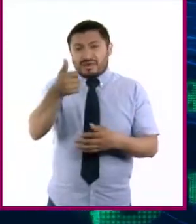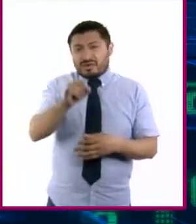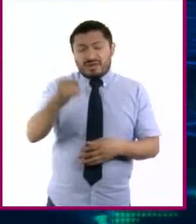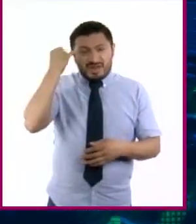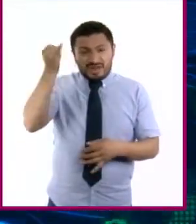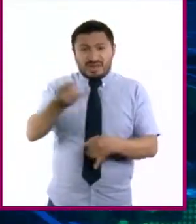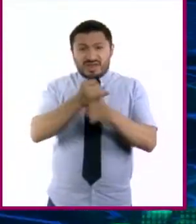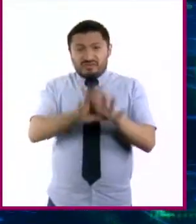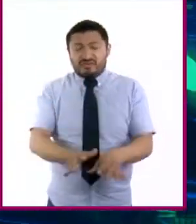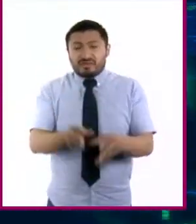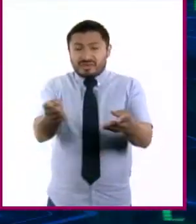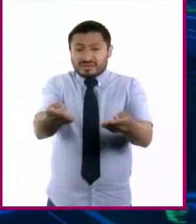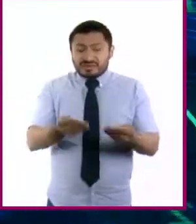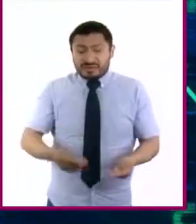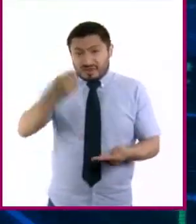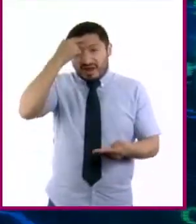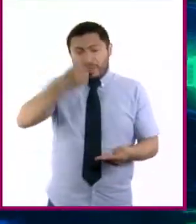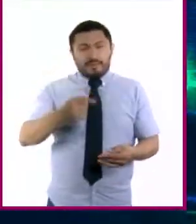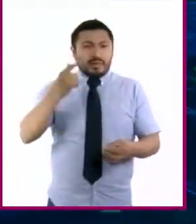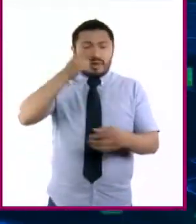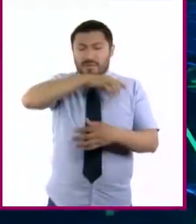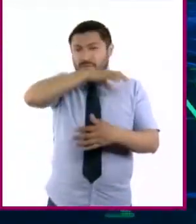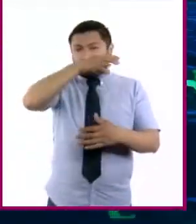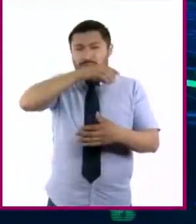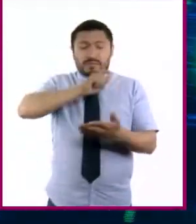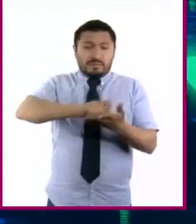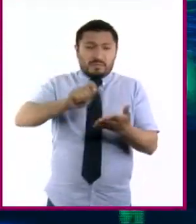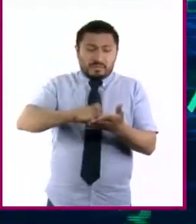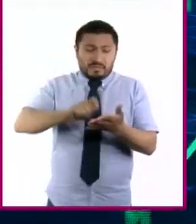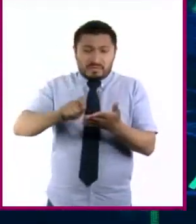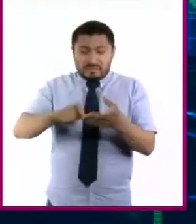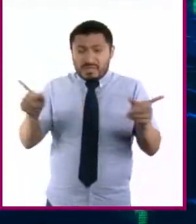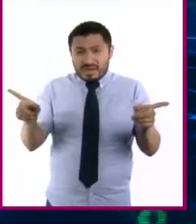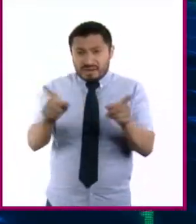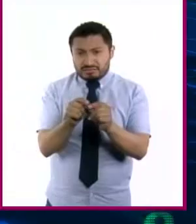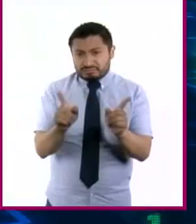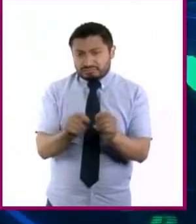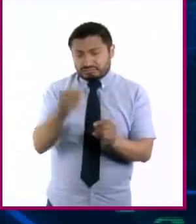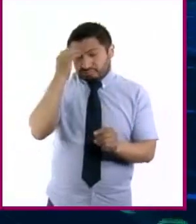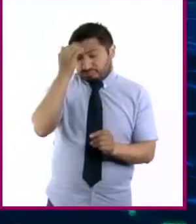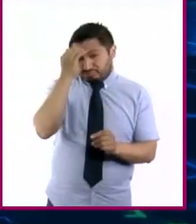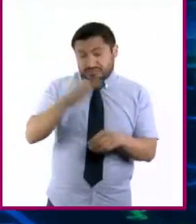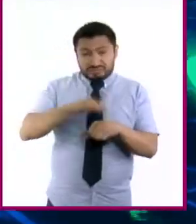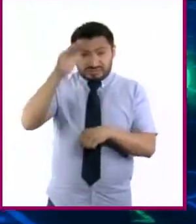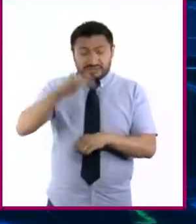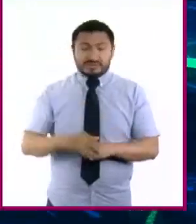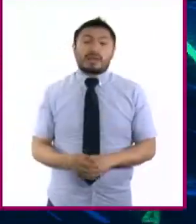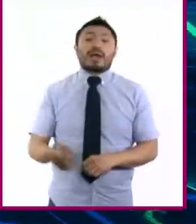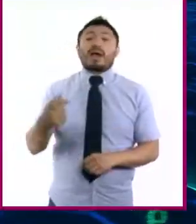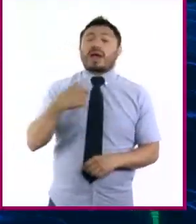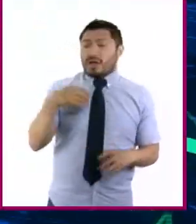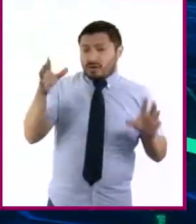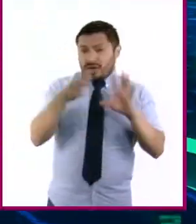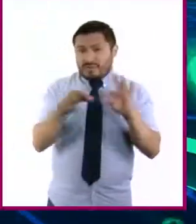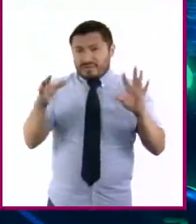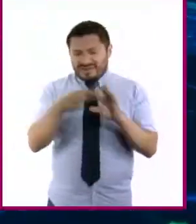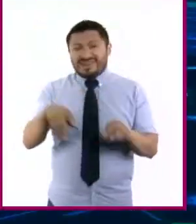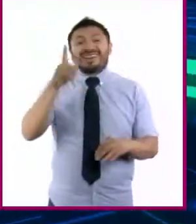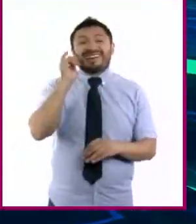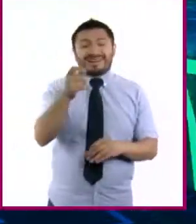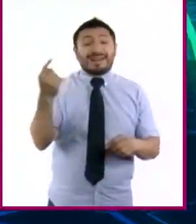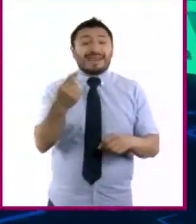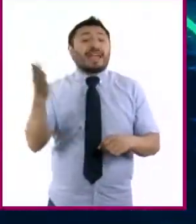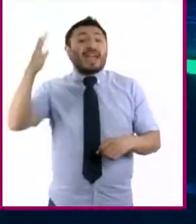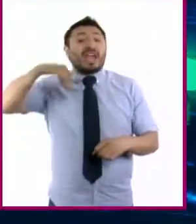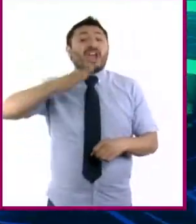forma masiva para sacar conclusiones y conocimiento. Pues les voy a mostrar qué onda con esa onda.